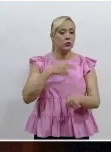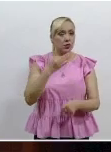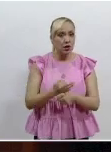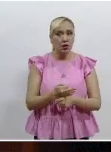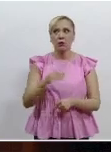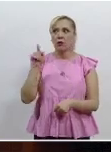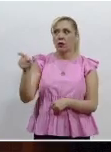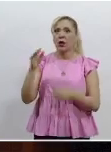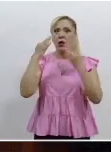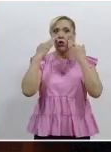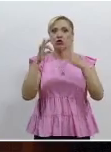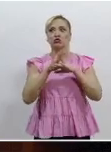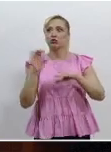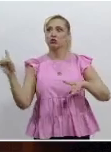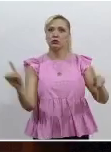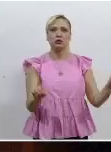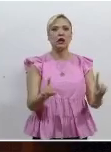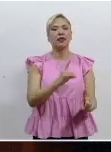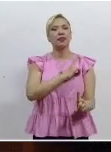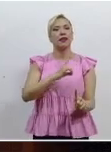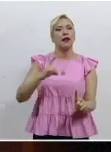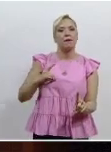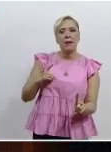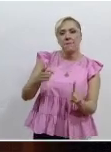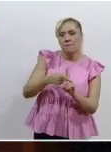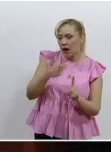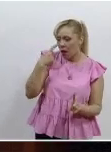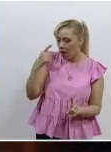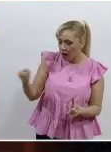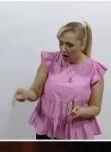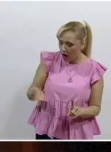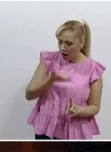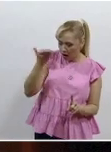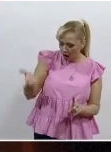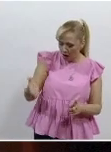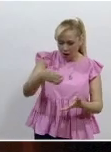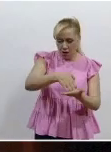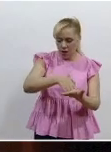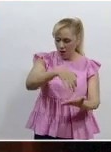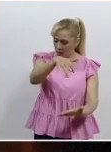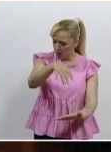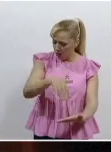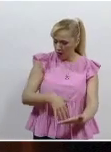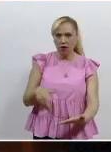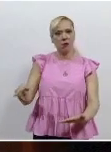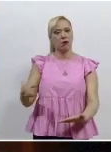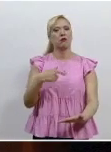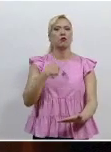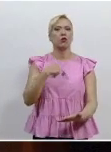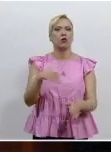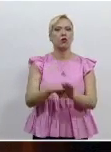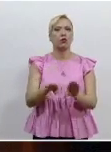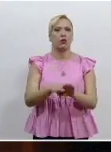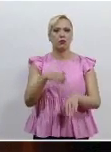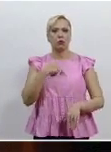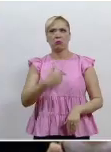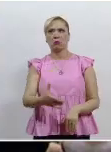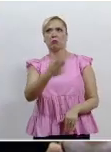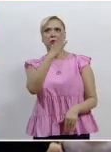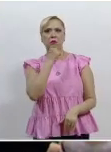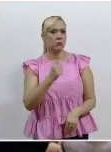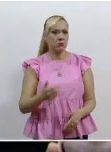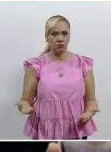como los testigos de identidad, deberán cerciorarse de que los otorgantes de una escritura no ostentan manifestaciones patentes de incapacidad natural.